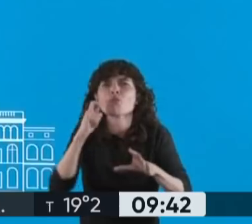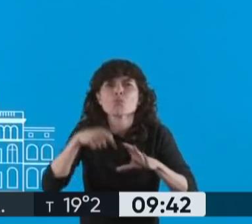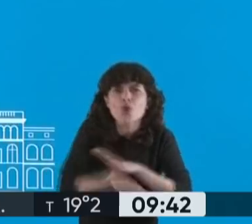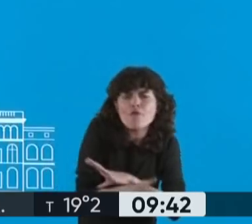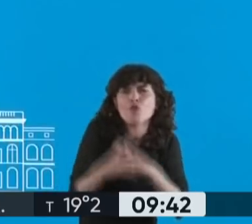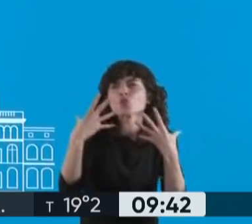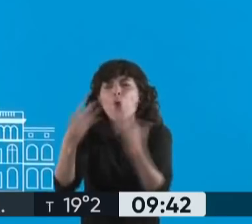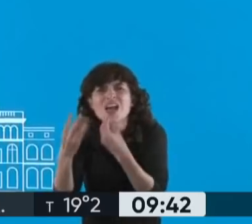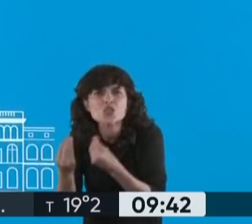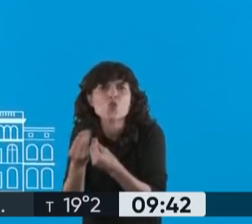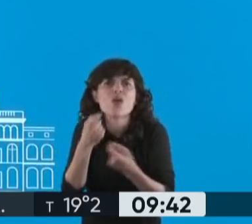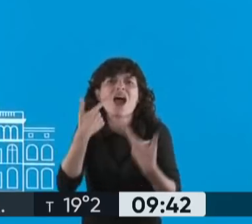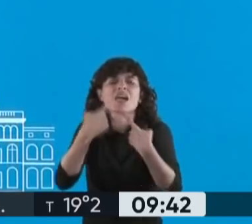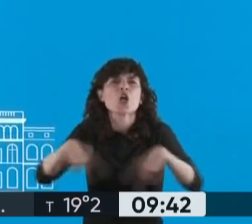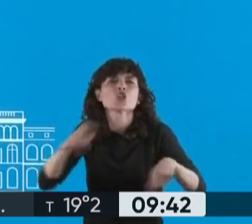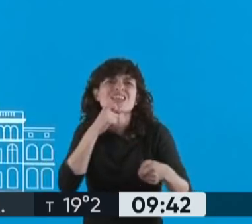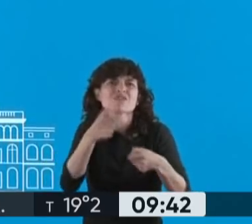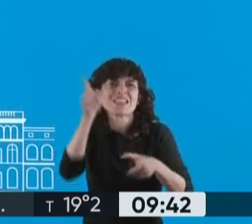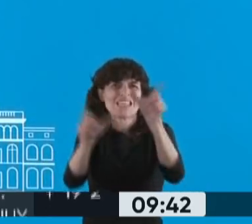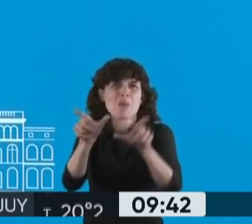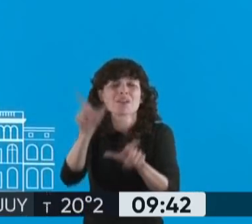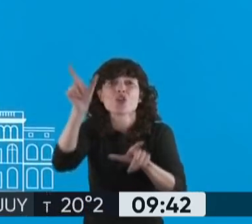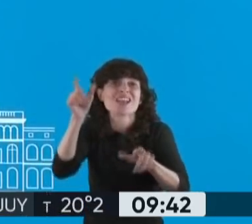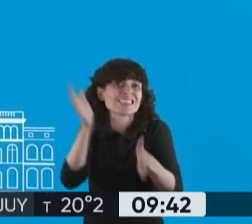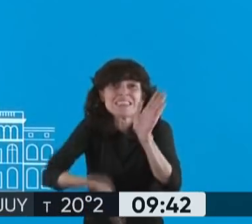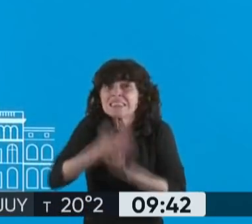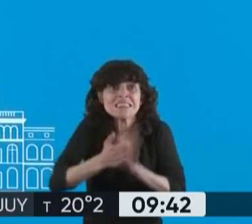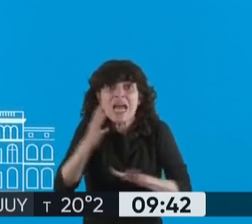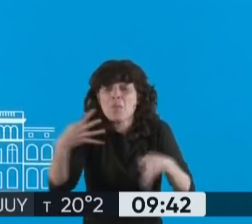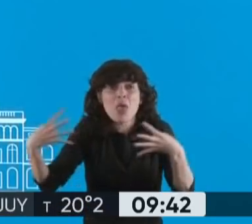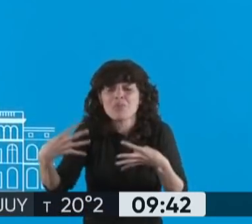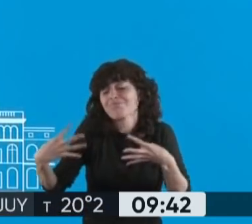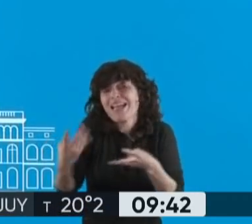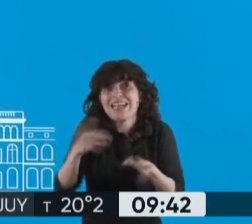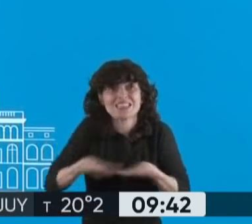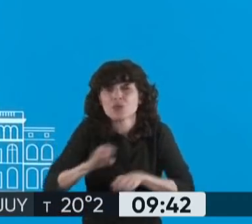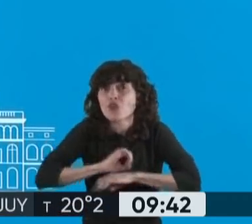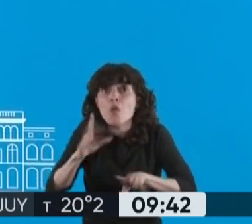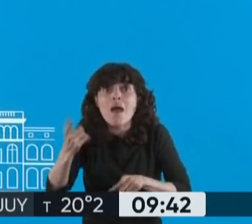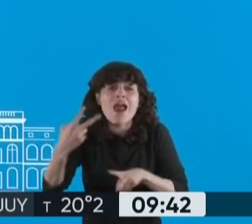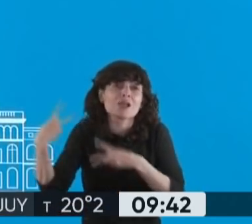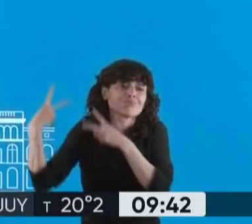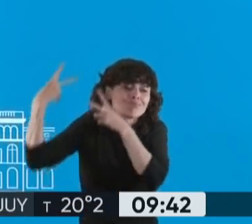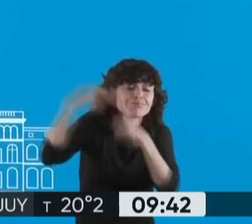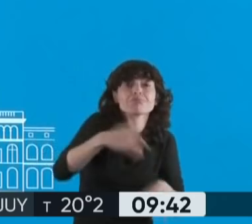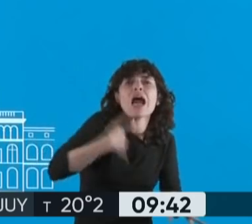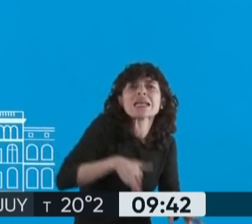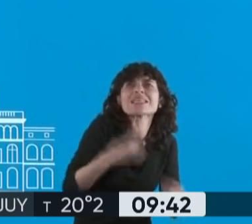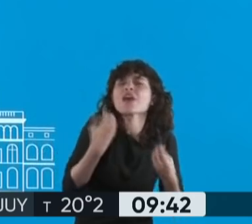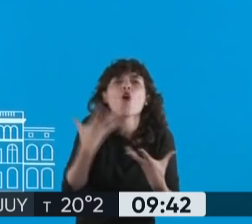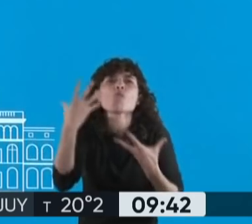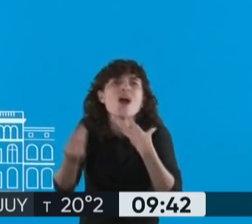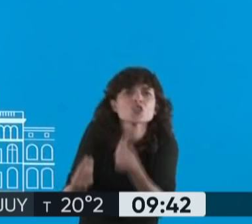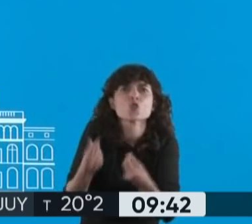la ayuda y las facilidades para también hacernos cargo humanitariamente de esta situación triste y grave que está sucediendo. Así